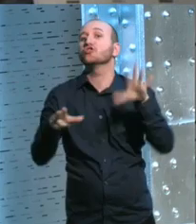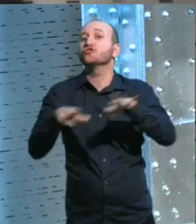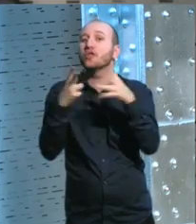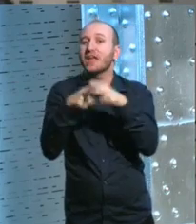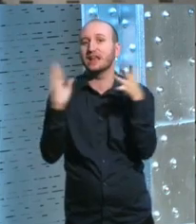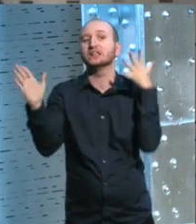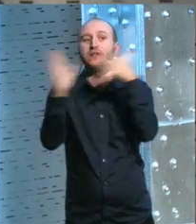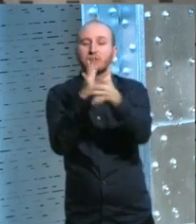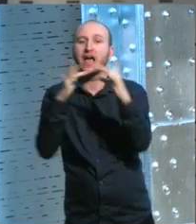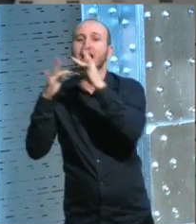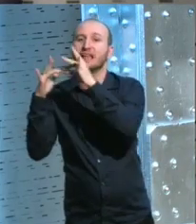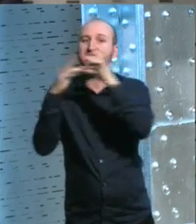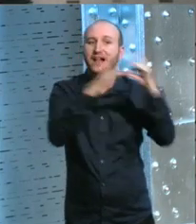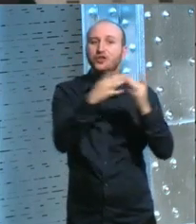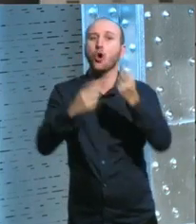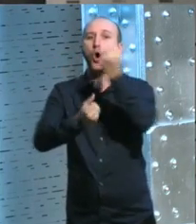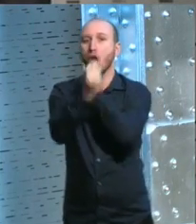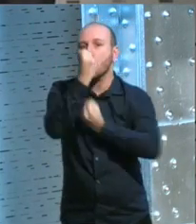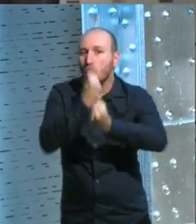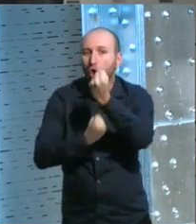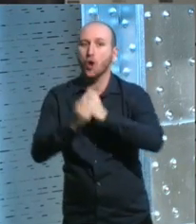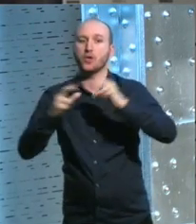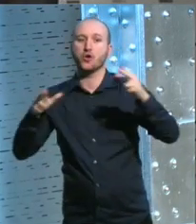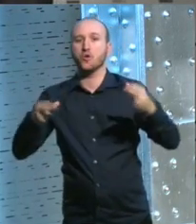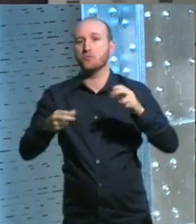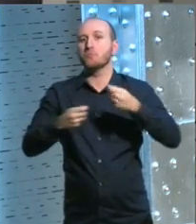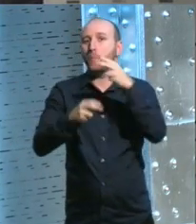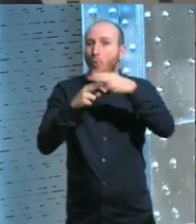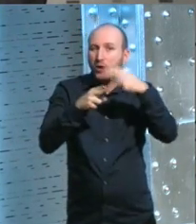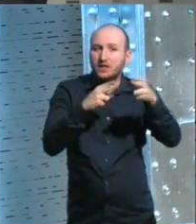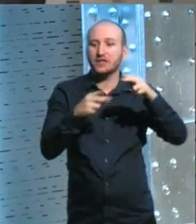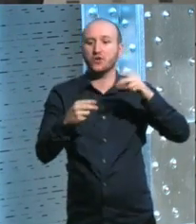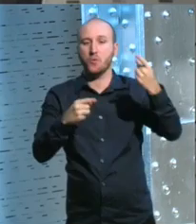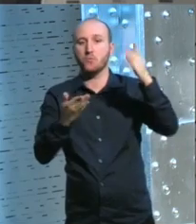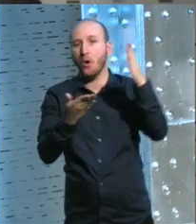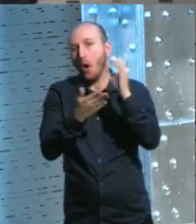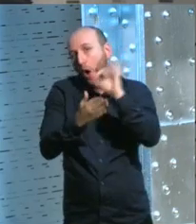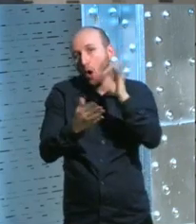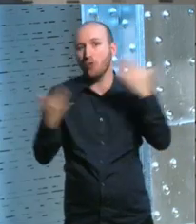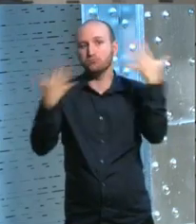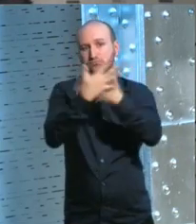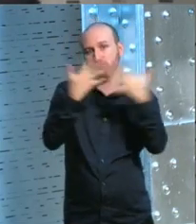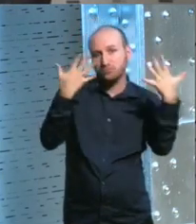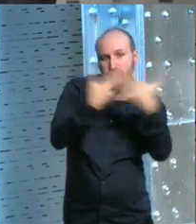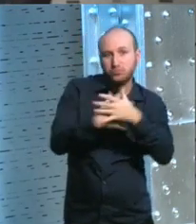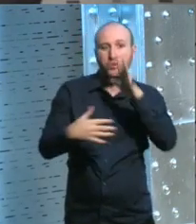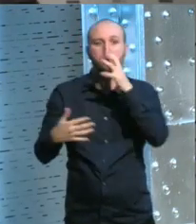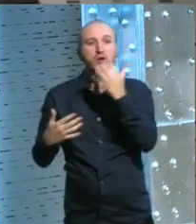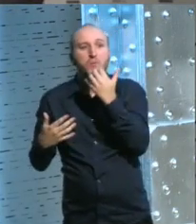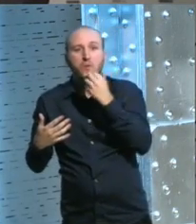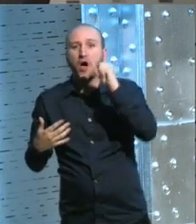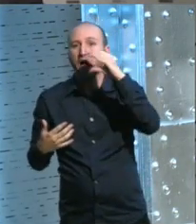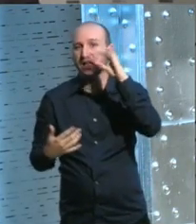liderazgo económico, tecnológico y un cierto liderazgo social político, o mezclándose activistas económicos y